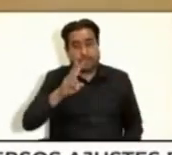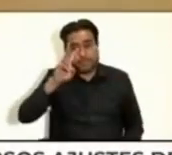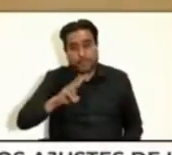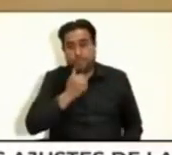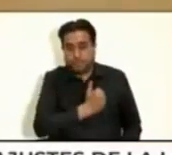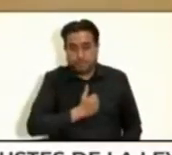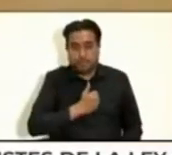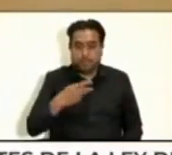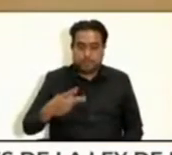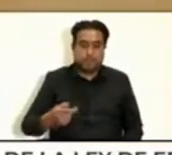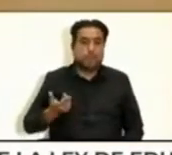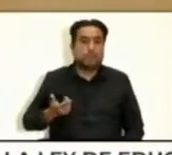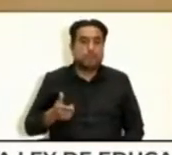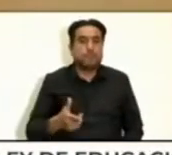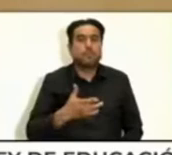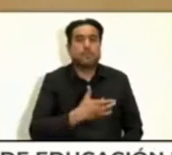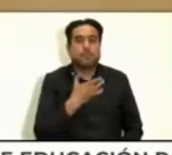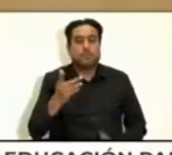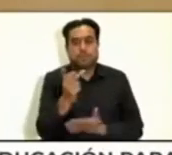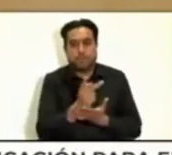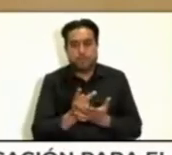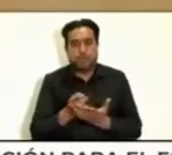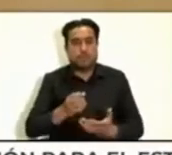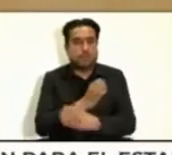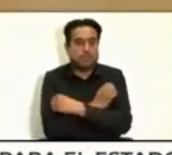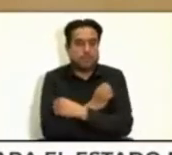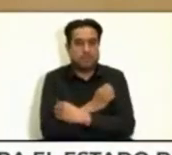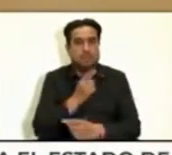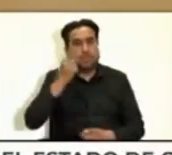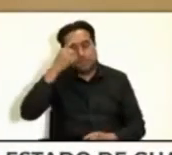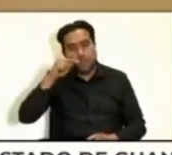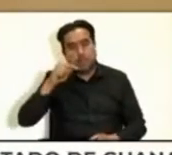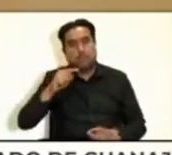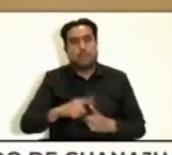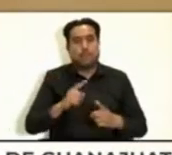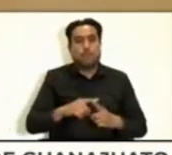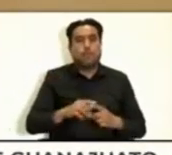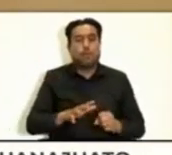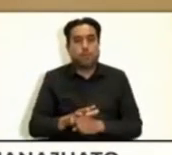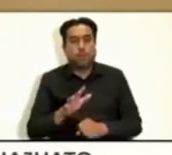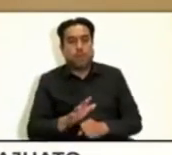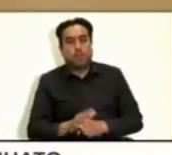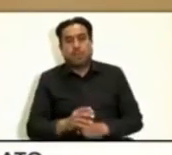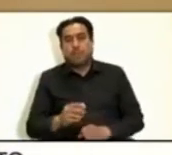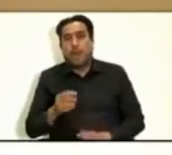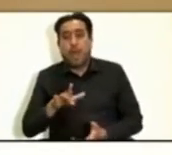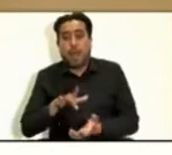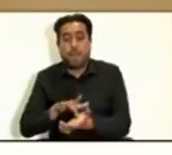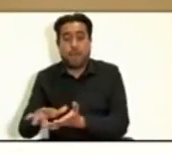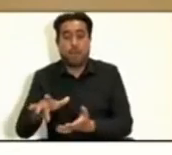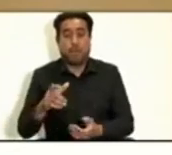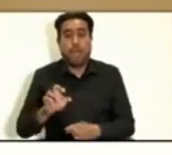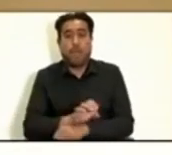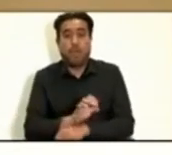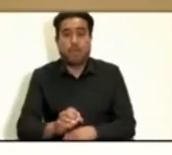las estrategias de políticas y programas educativos consideran de forma residual los apoyos económicos mediante